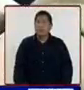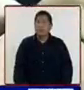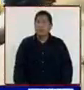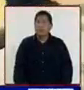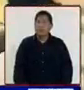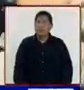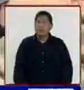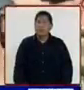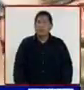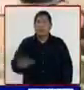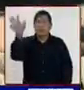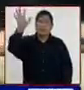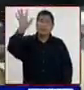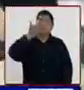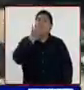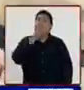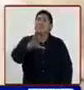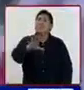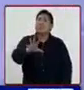declaraciones, con César?